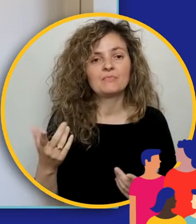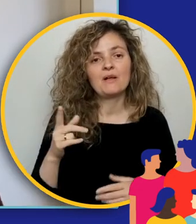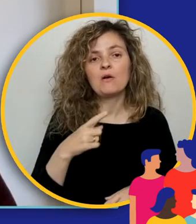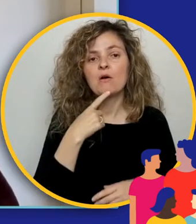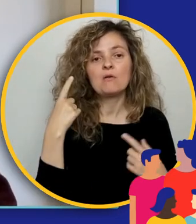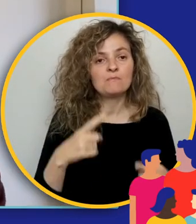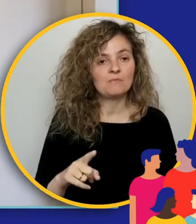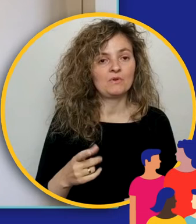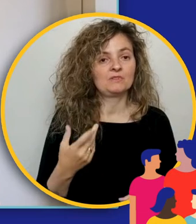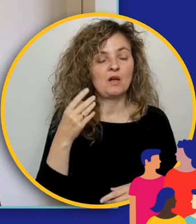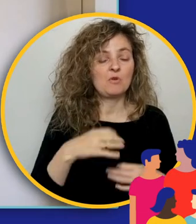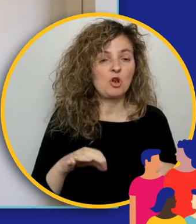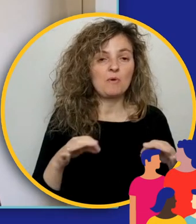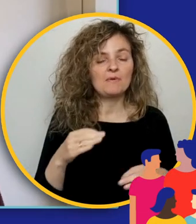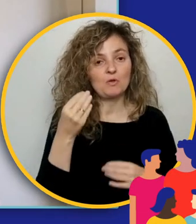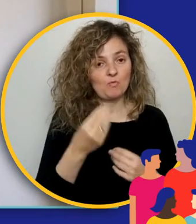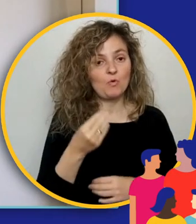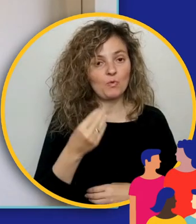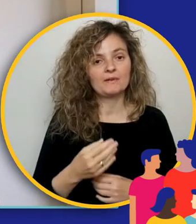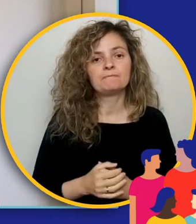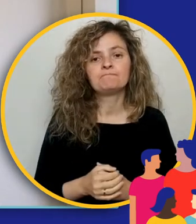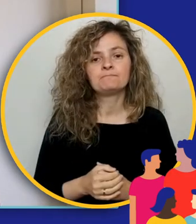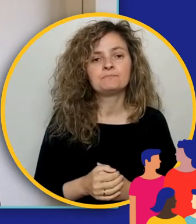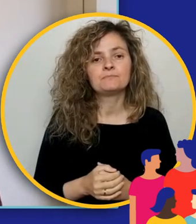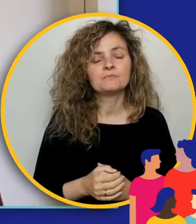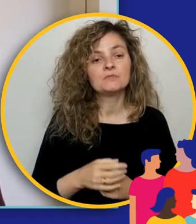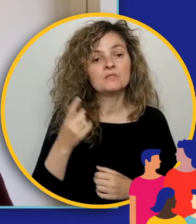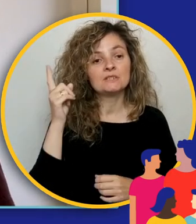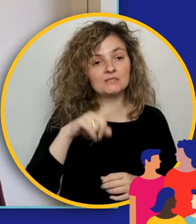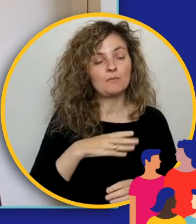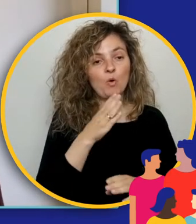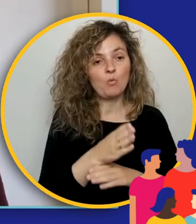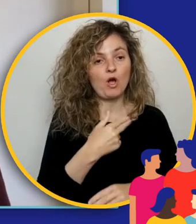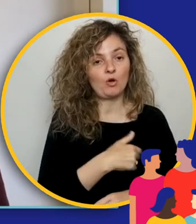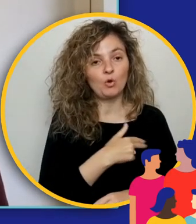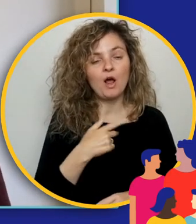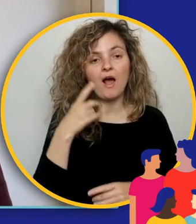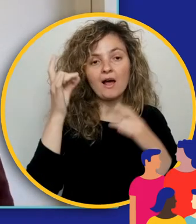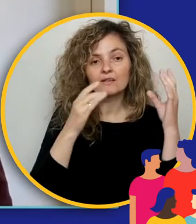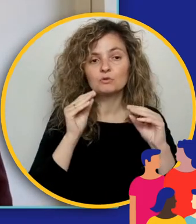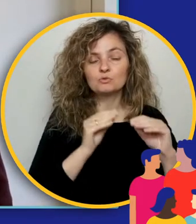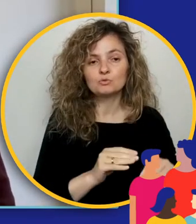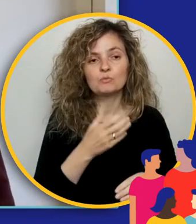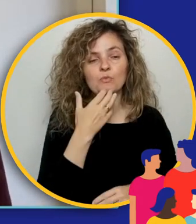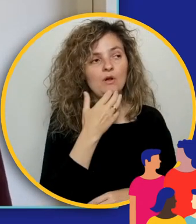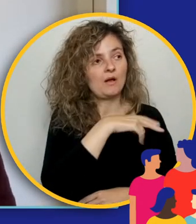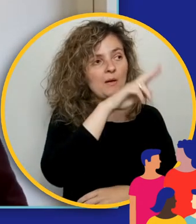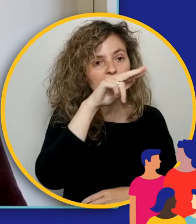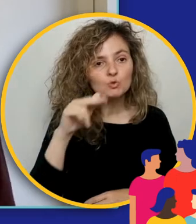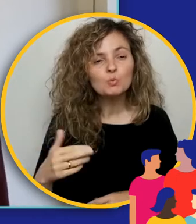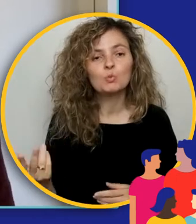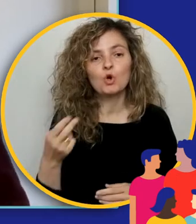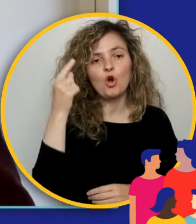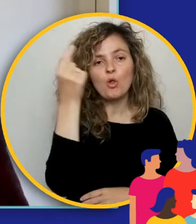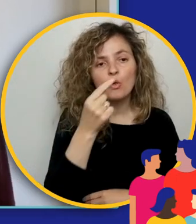regular, pero bueno, son todas muy buenas. Y ahí voy a otras actividades que de la Cruz Roja, que son